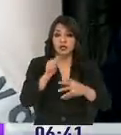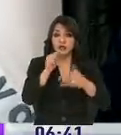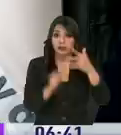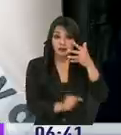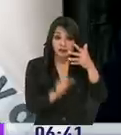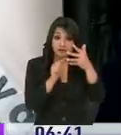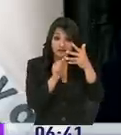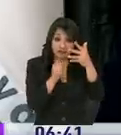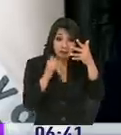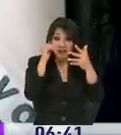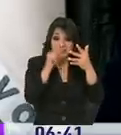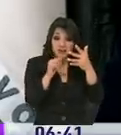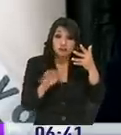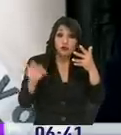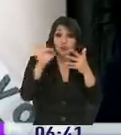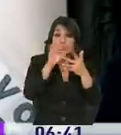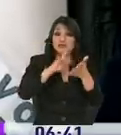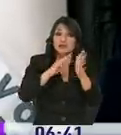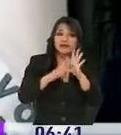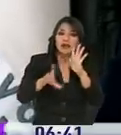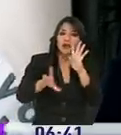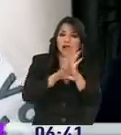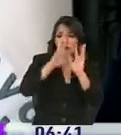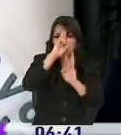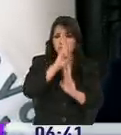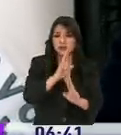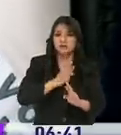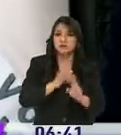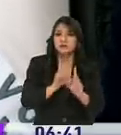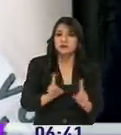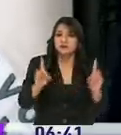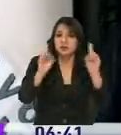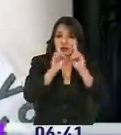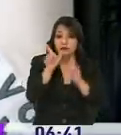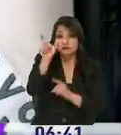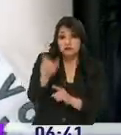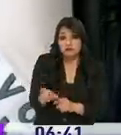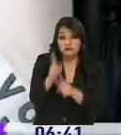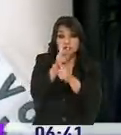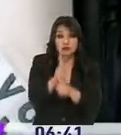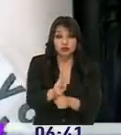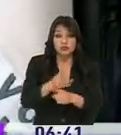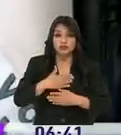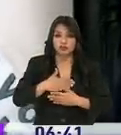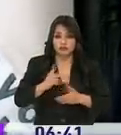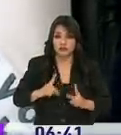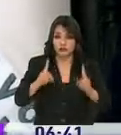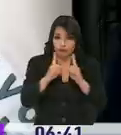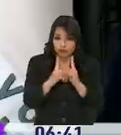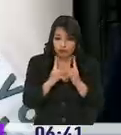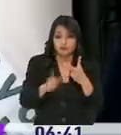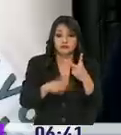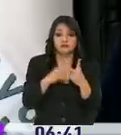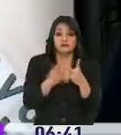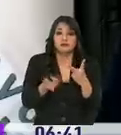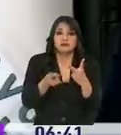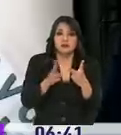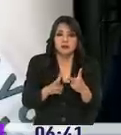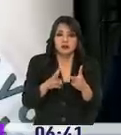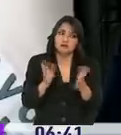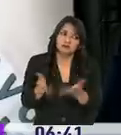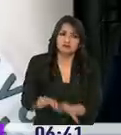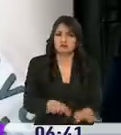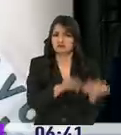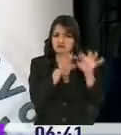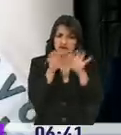aristas más importantes es la legalidad. Y la legalidad, primero, de la protección de la base de datos. Segundo, una ciberseguridad que